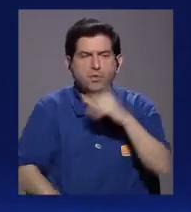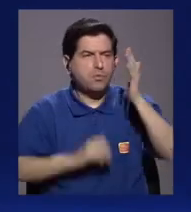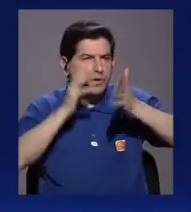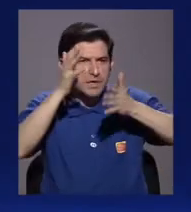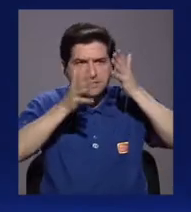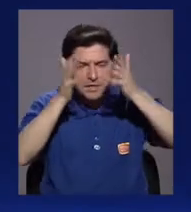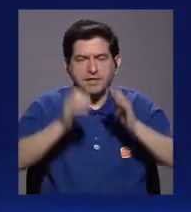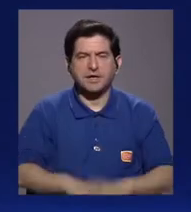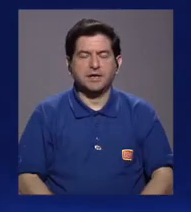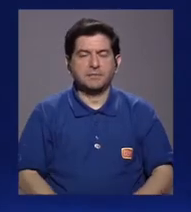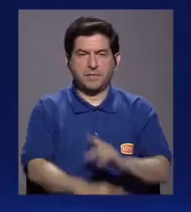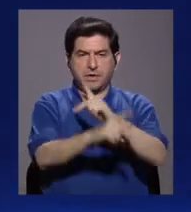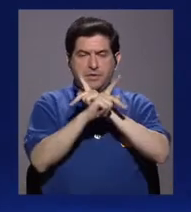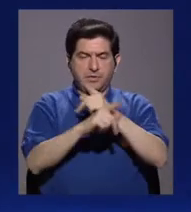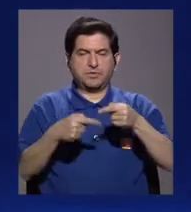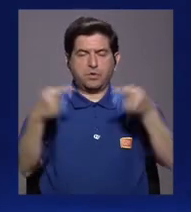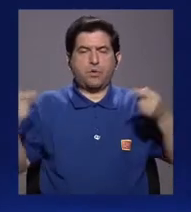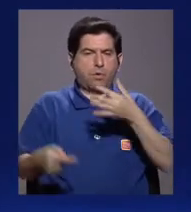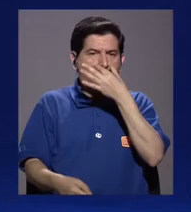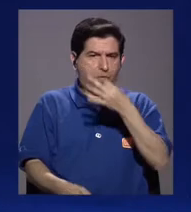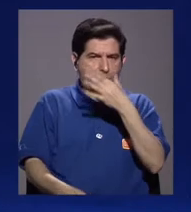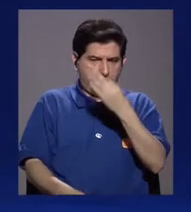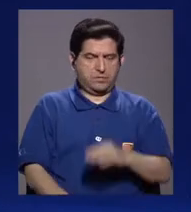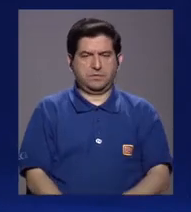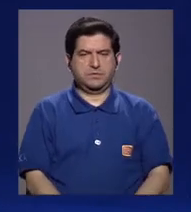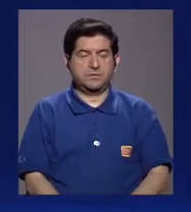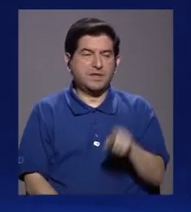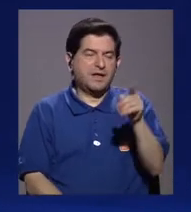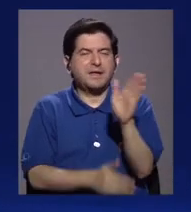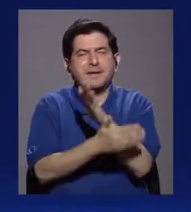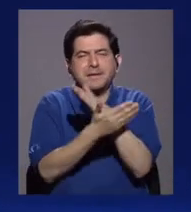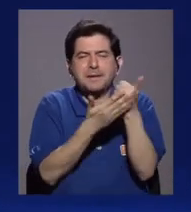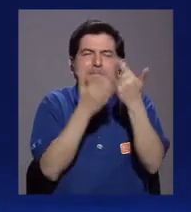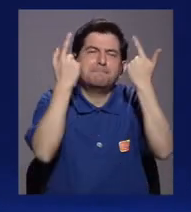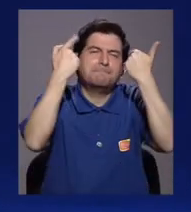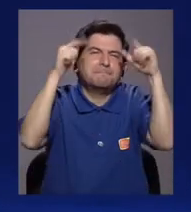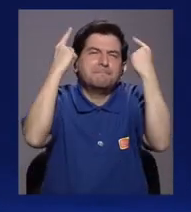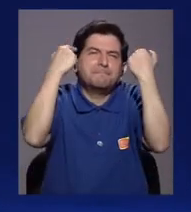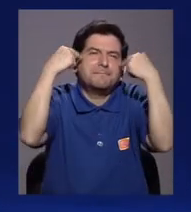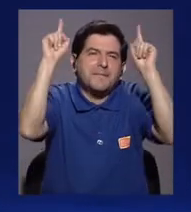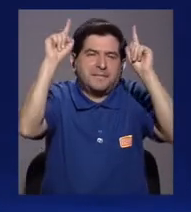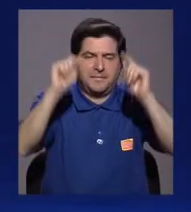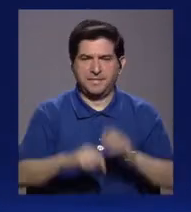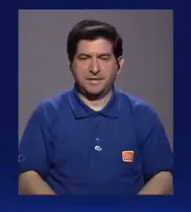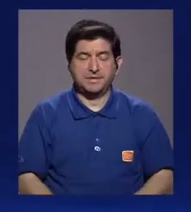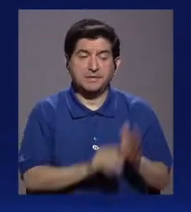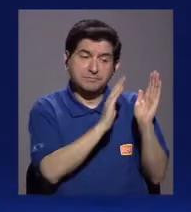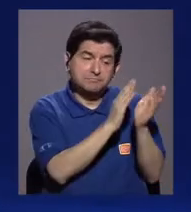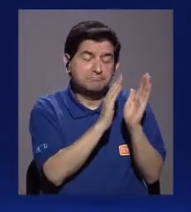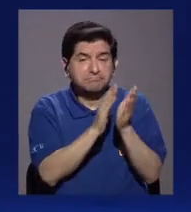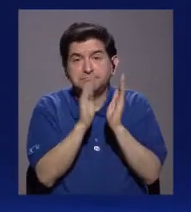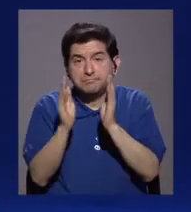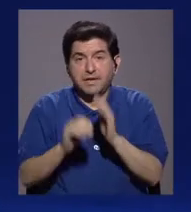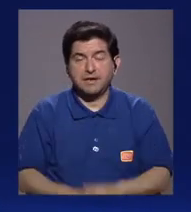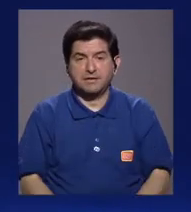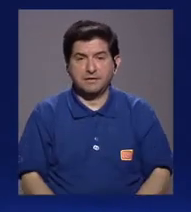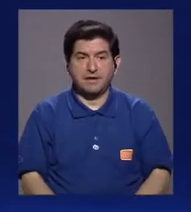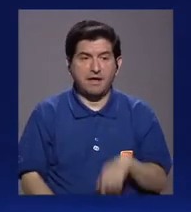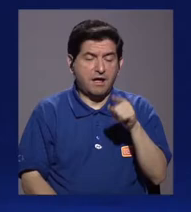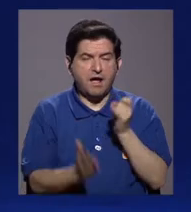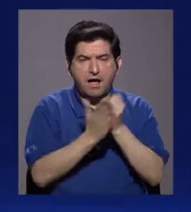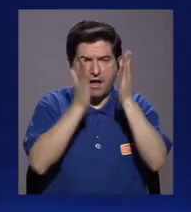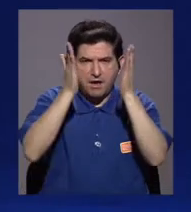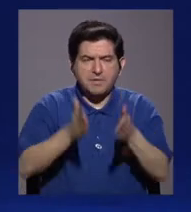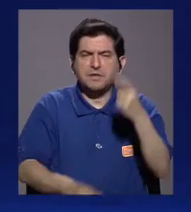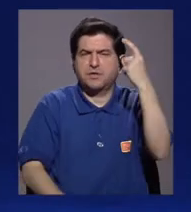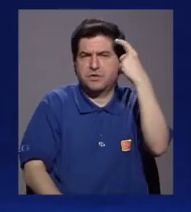crean para para protegernos contra la influenza son parcialmente efectivas y se planean variado en